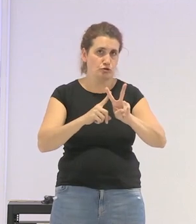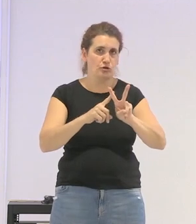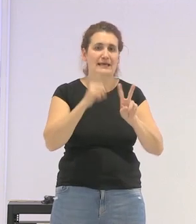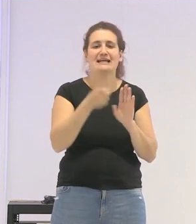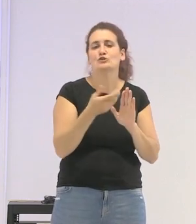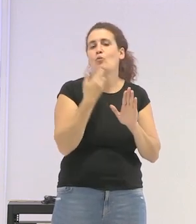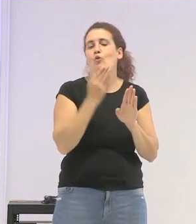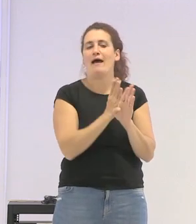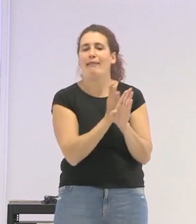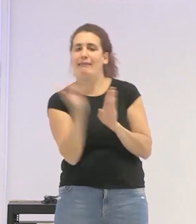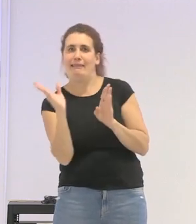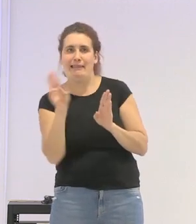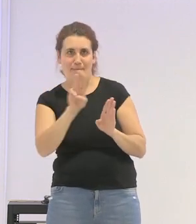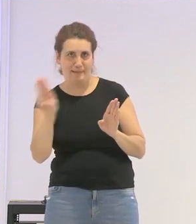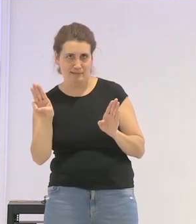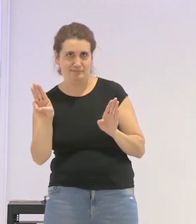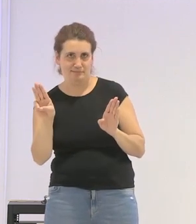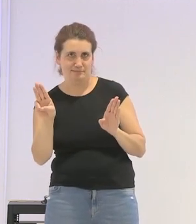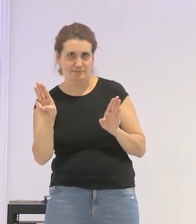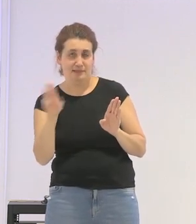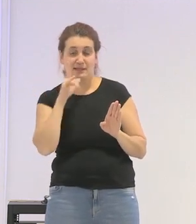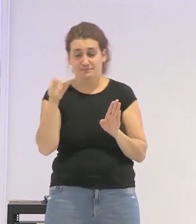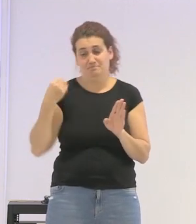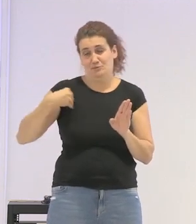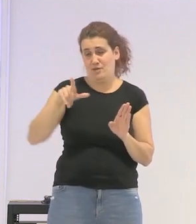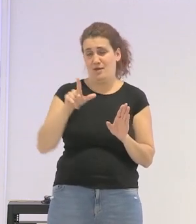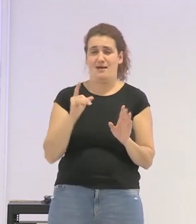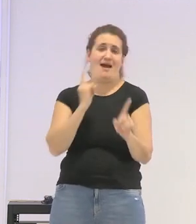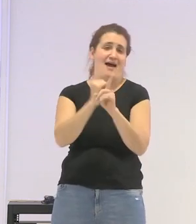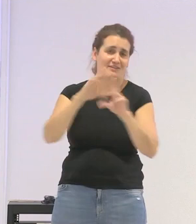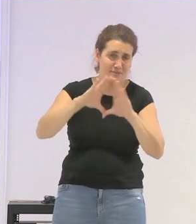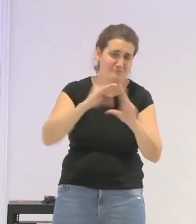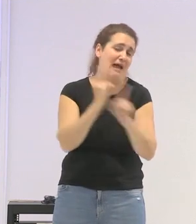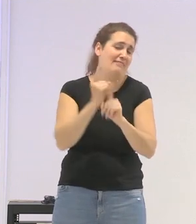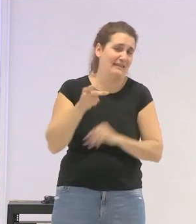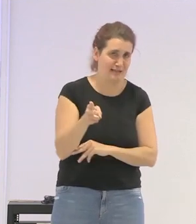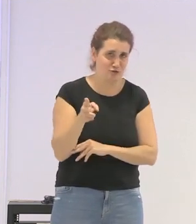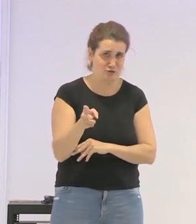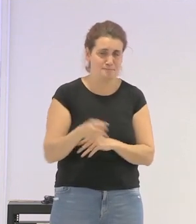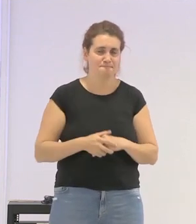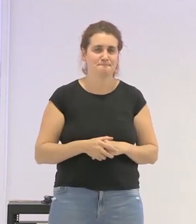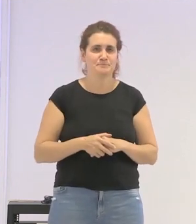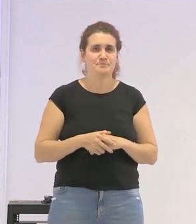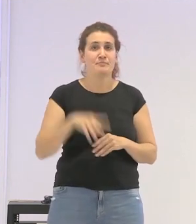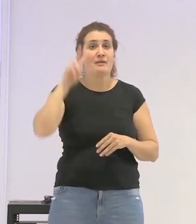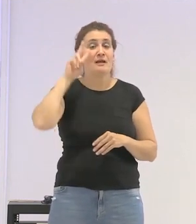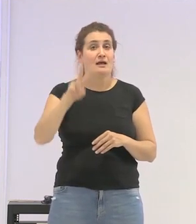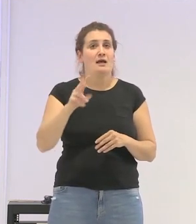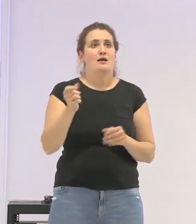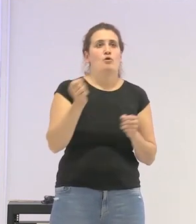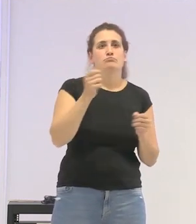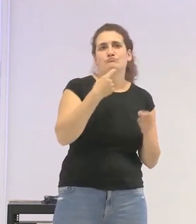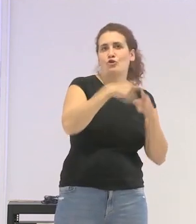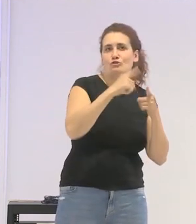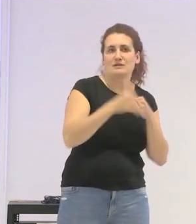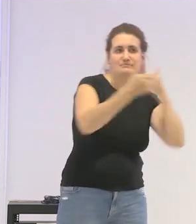PP, precisamente de este sector más radicalmente antifeminista y antiderechos, ¿no? Entonces, bueno, como veis, vamos y venimos, ¿no? En